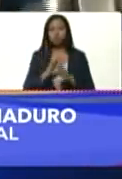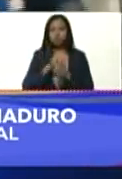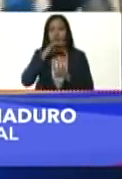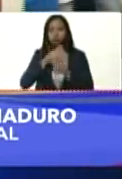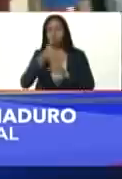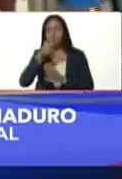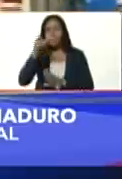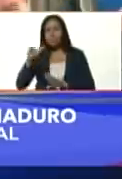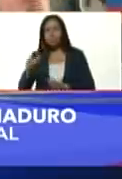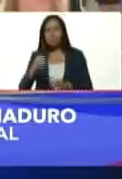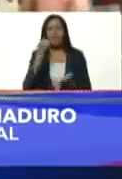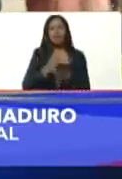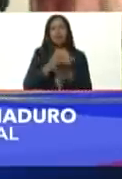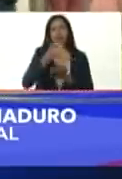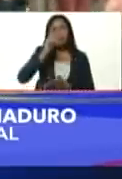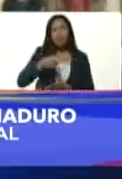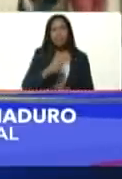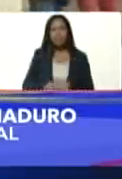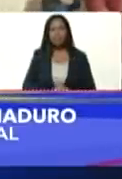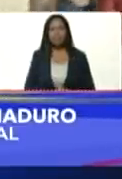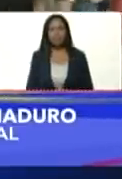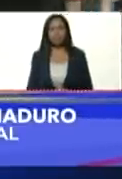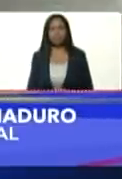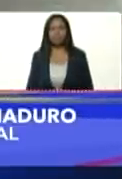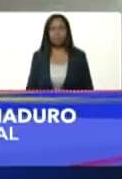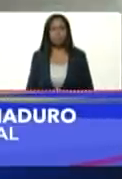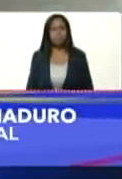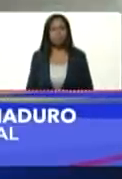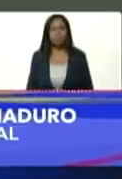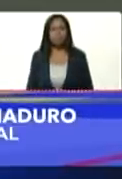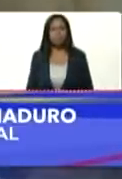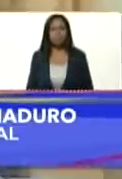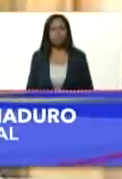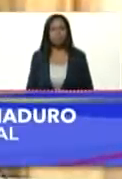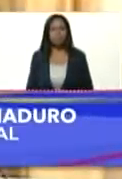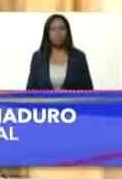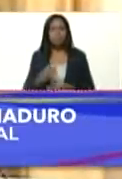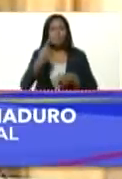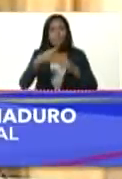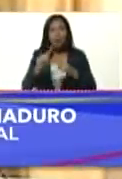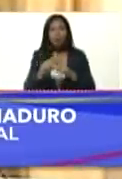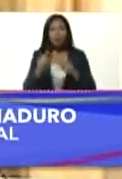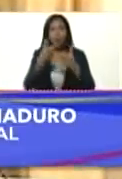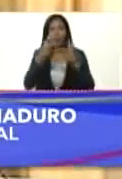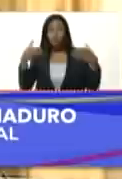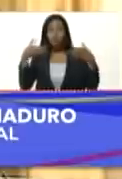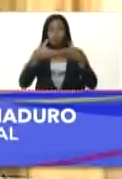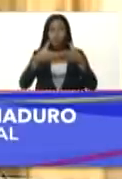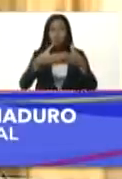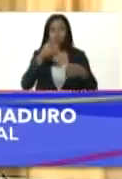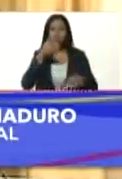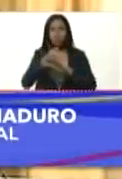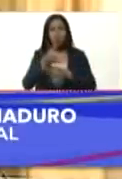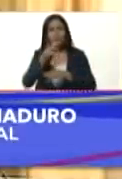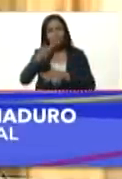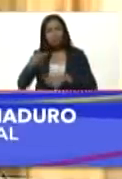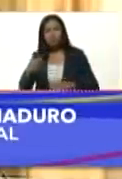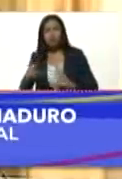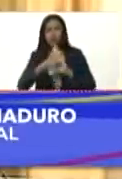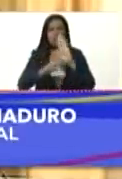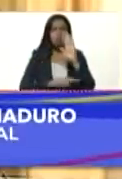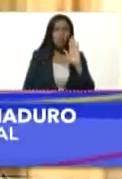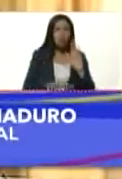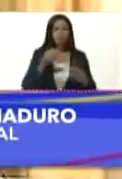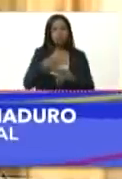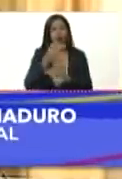en Catia, en Petare y en Catia. Pero en general era gente que salió a cumplir una